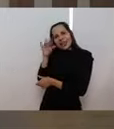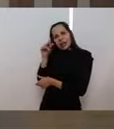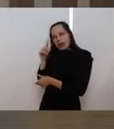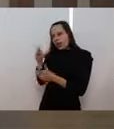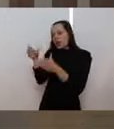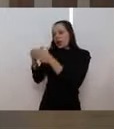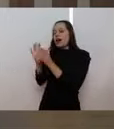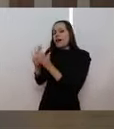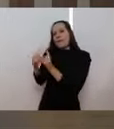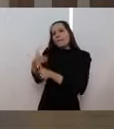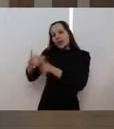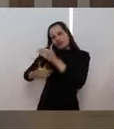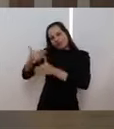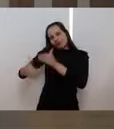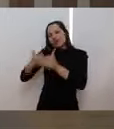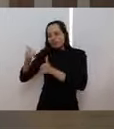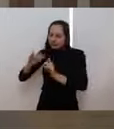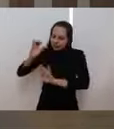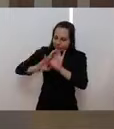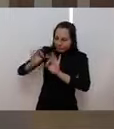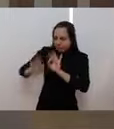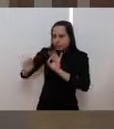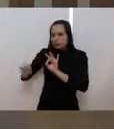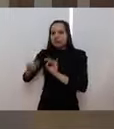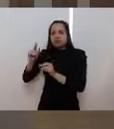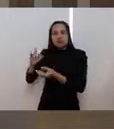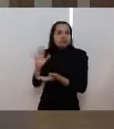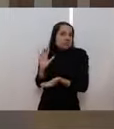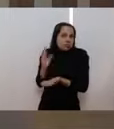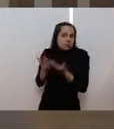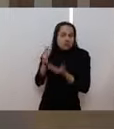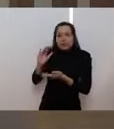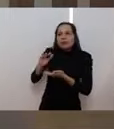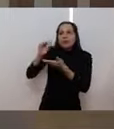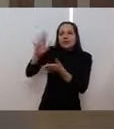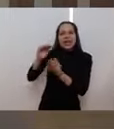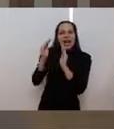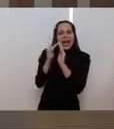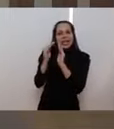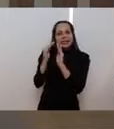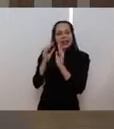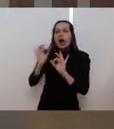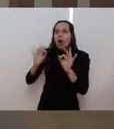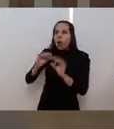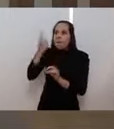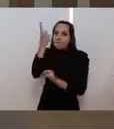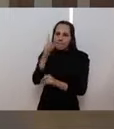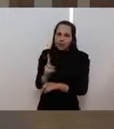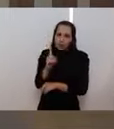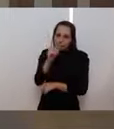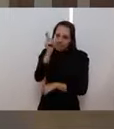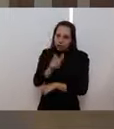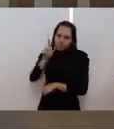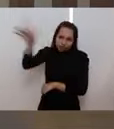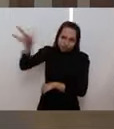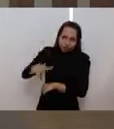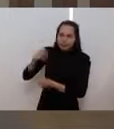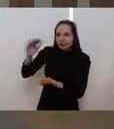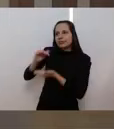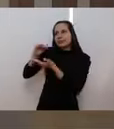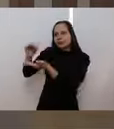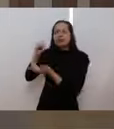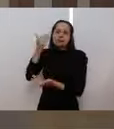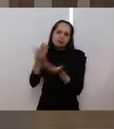se han estado diseñando se les hace hoy llegar a la casa o se coordina para que alguien venga y reclame el medicamento lo